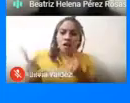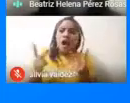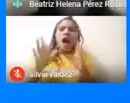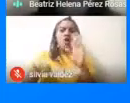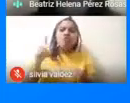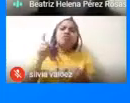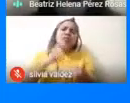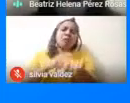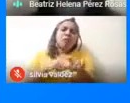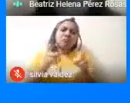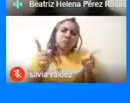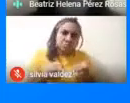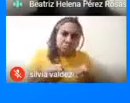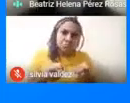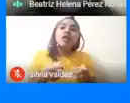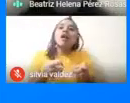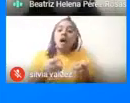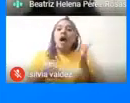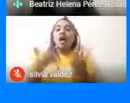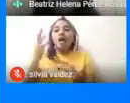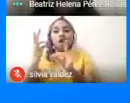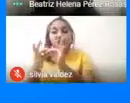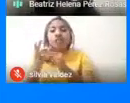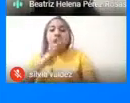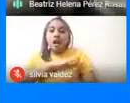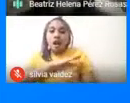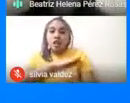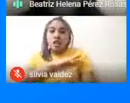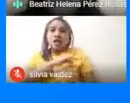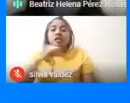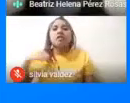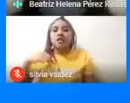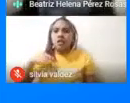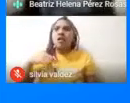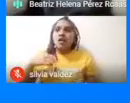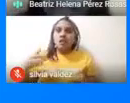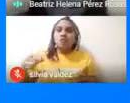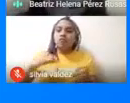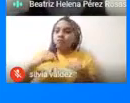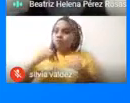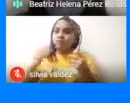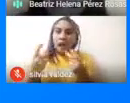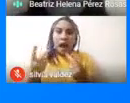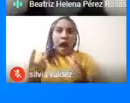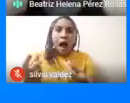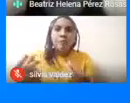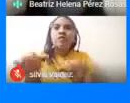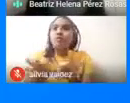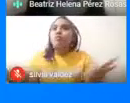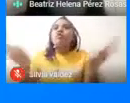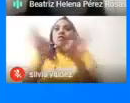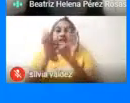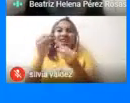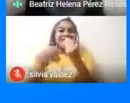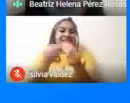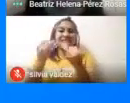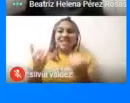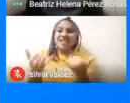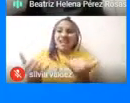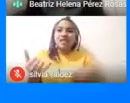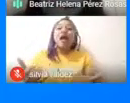plazo, algunos enfoques de corto plazo, algunas alcaldías que tienen acciones de inmediatez y que son importantes hacerla, que esto hace